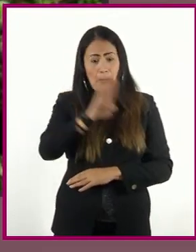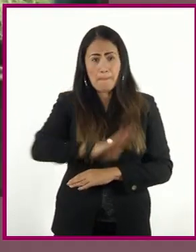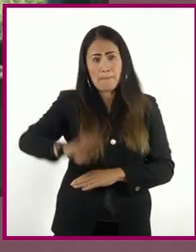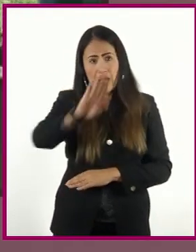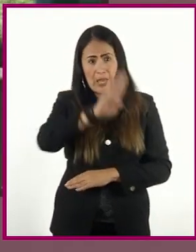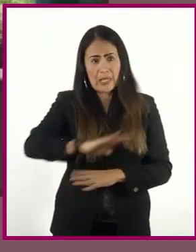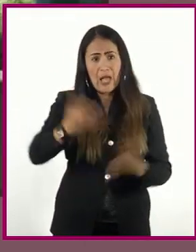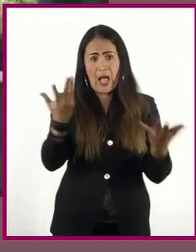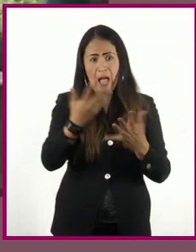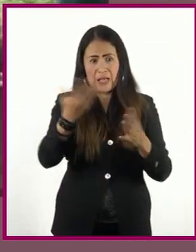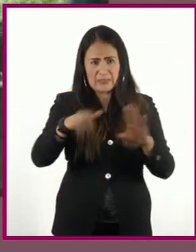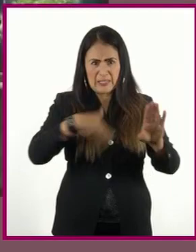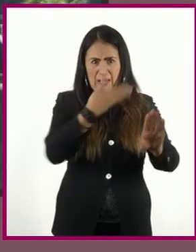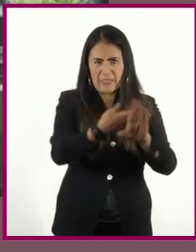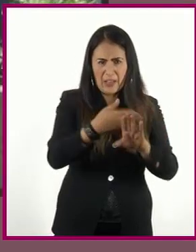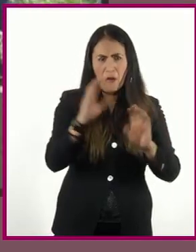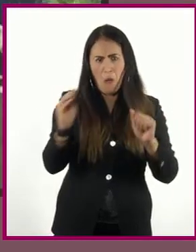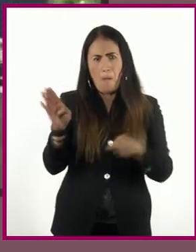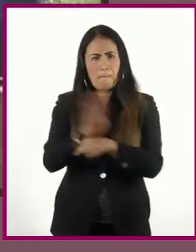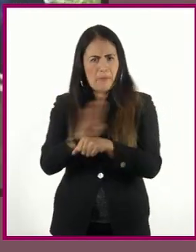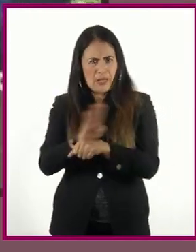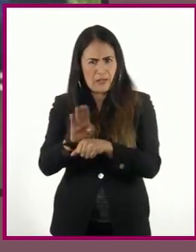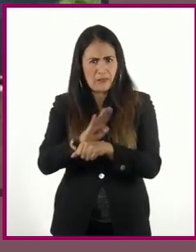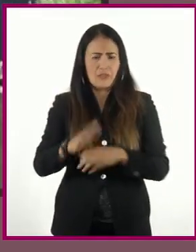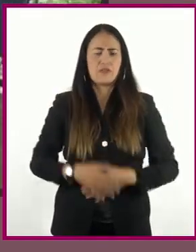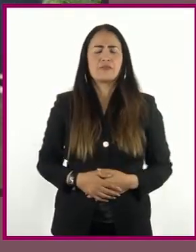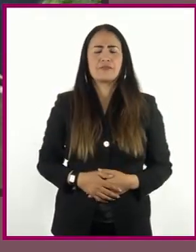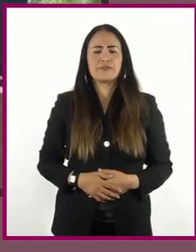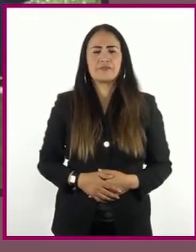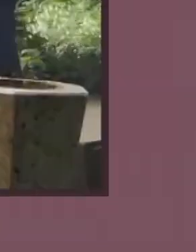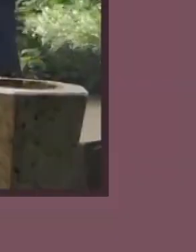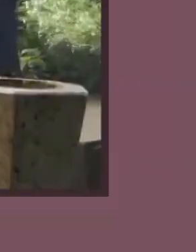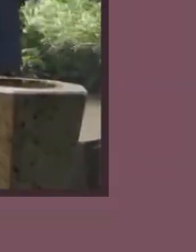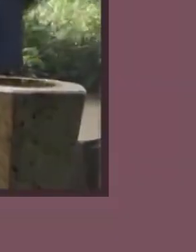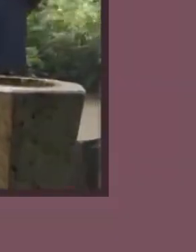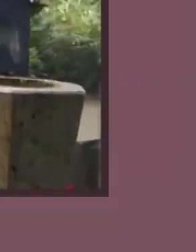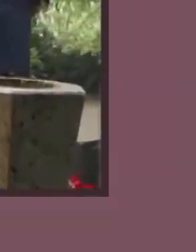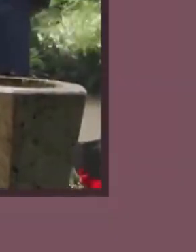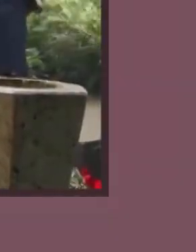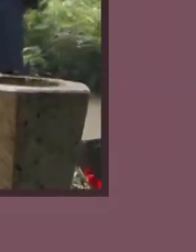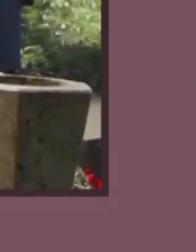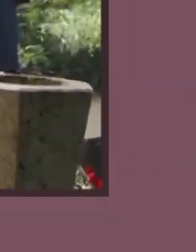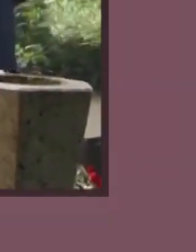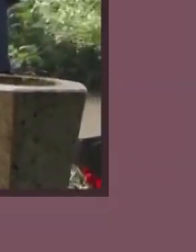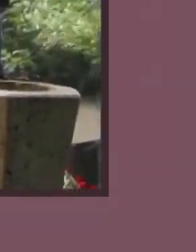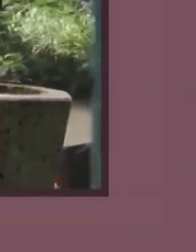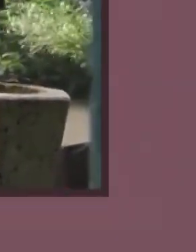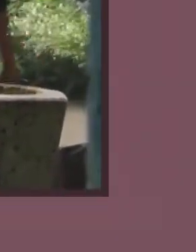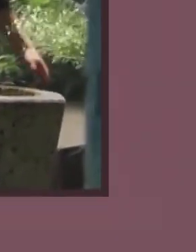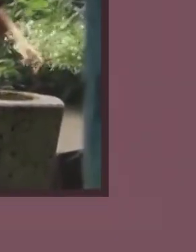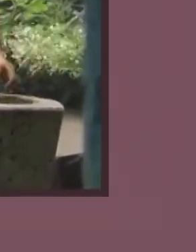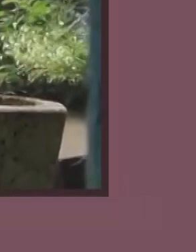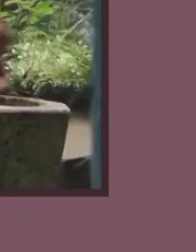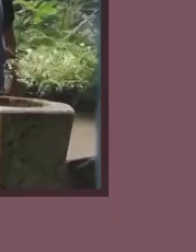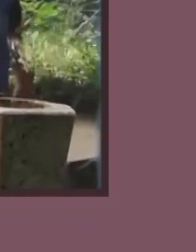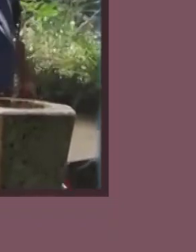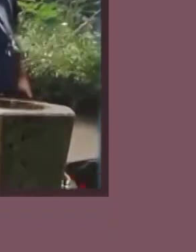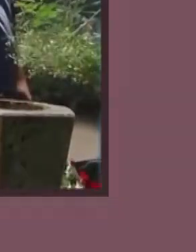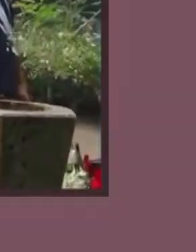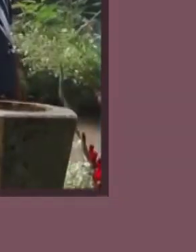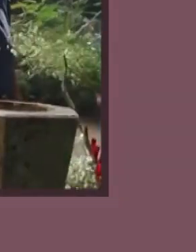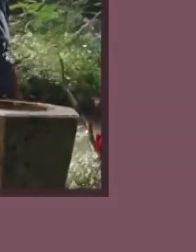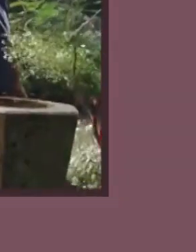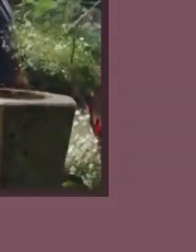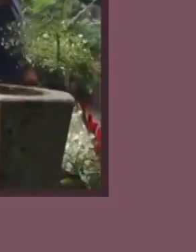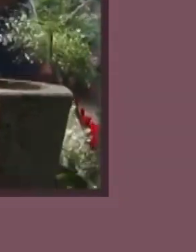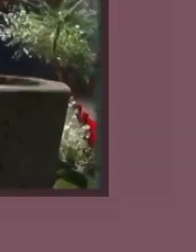para mal. Señor del sacro monte poderoso como en el cielo y la tierra que te encuentras en nuestro lugar sagrado de nuestros antepasados, que